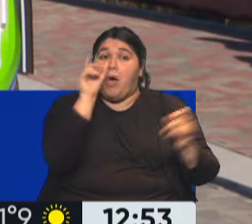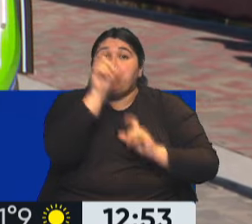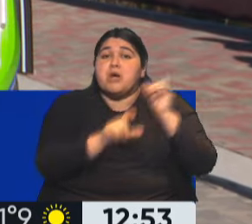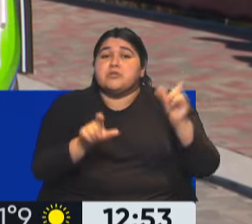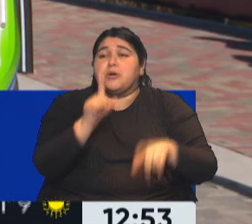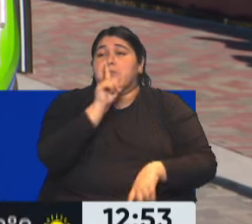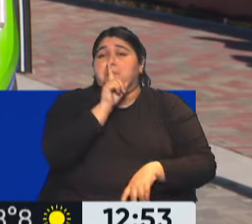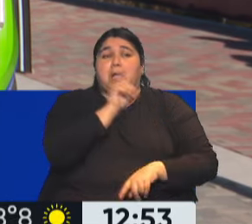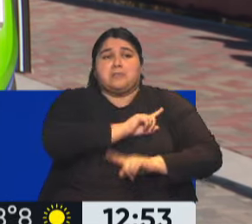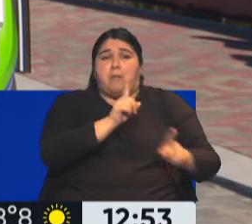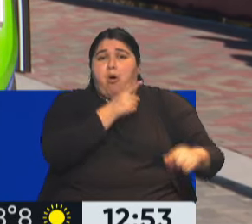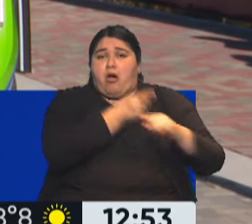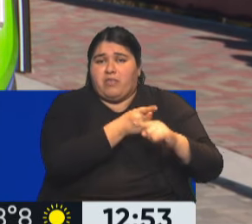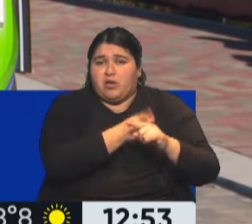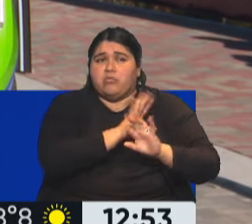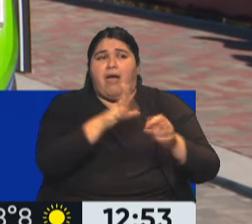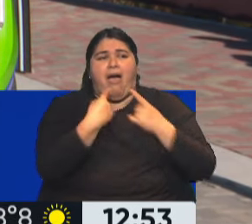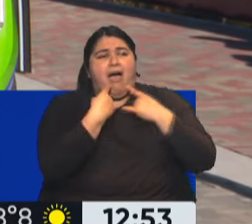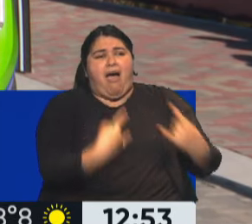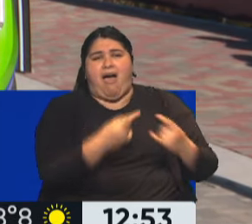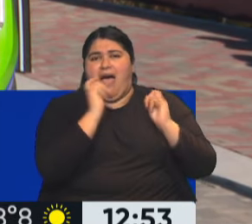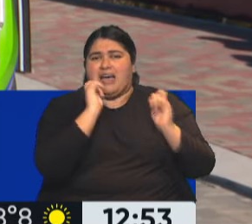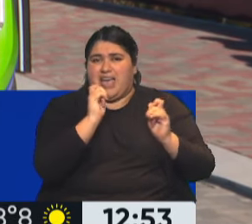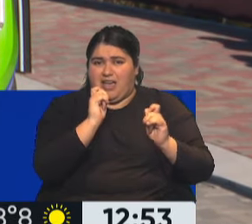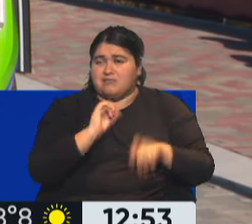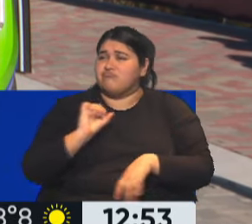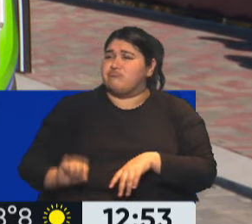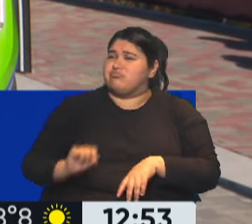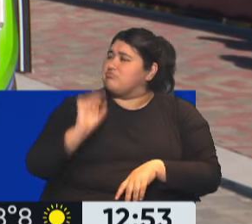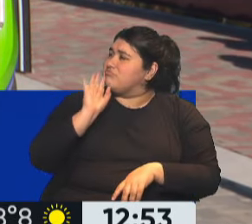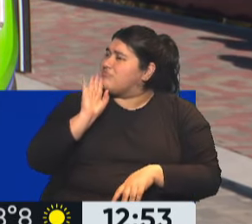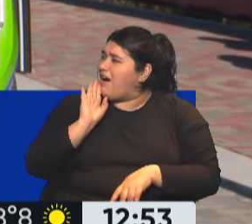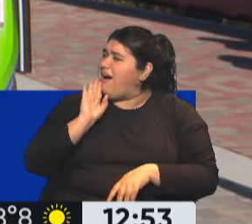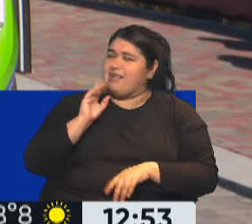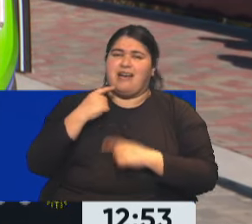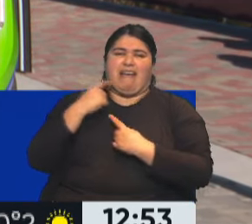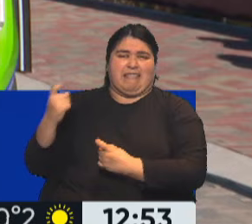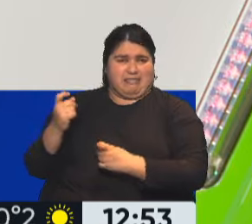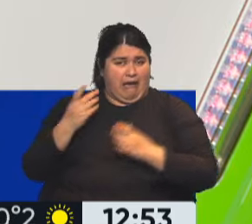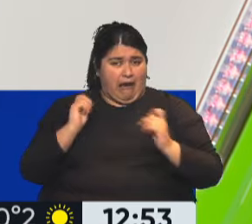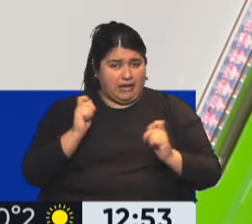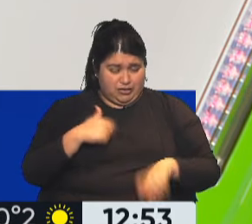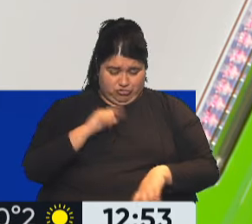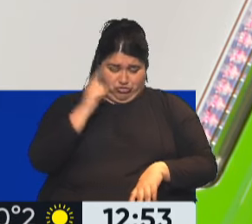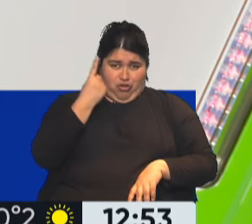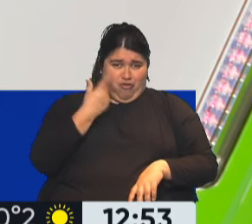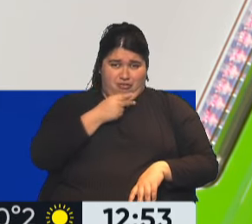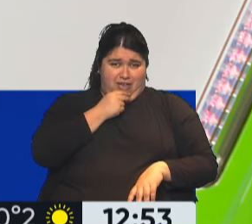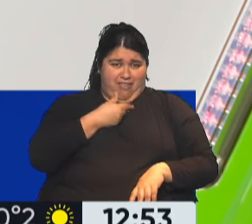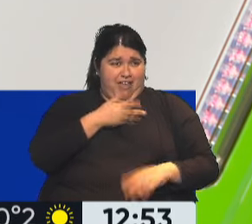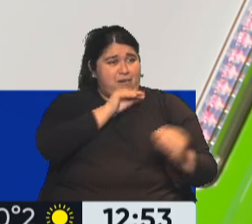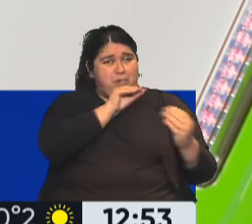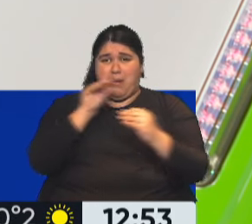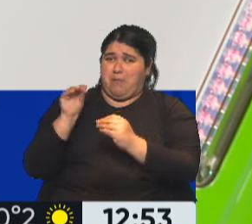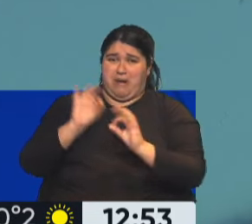puedes pelear. Claro. ¿A quién le gritas? ¿Le gritas no por tenés, la baja no, la ventanilla y le gritas? Habla le gritas, solo. Sí. Claro. Otra